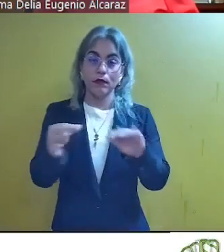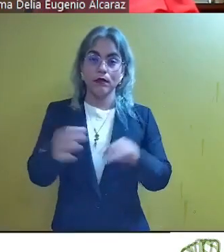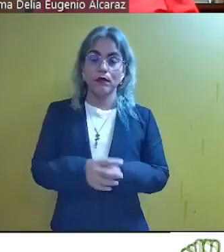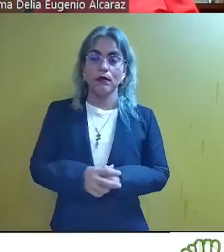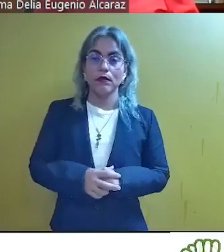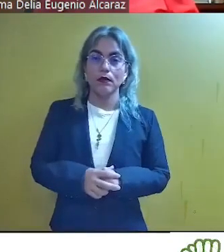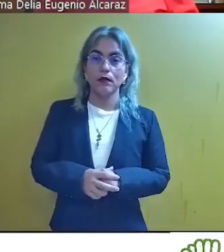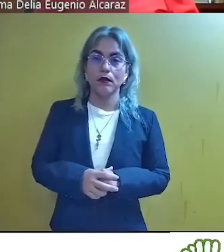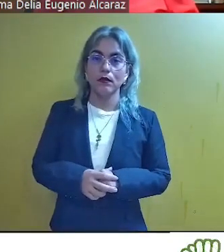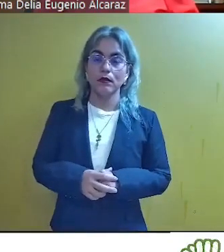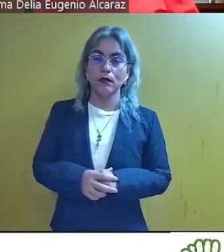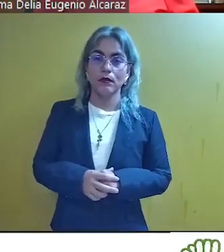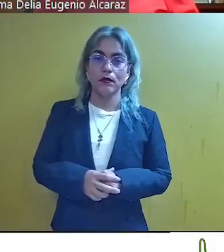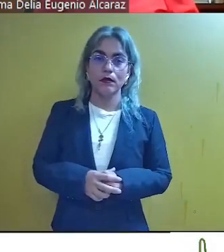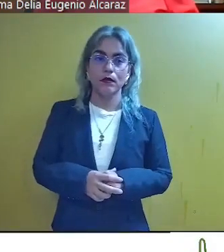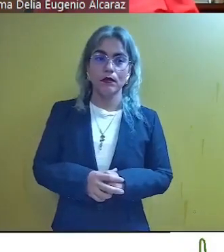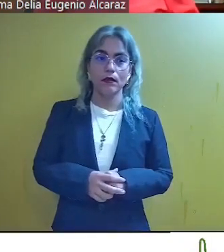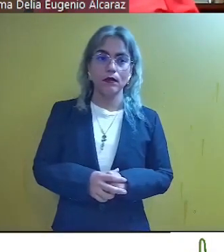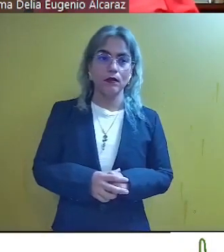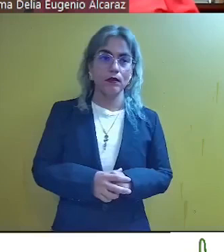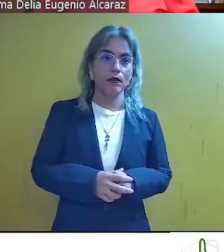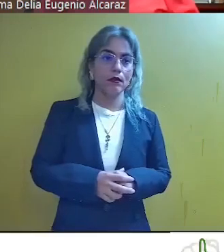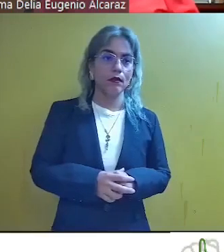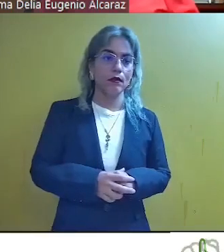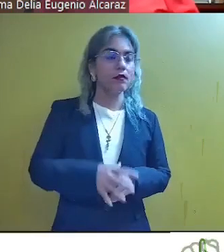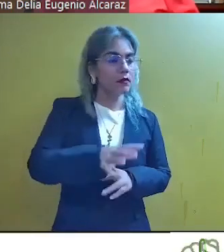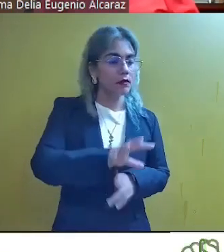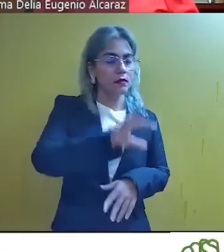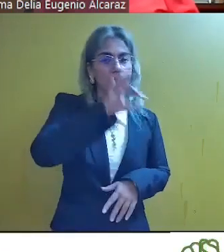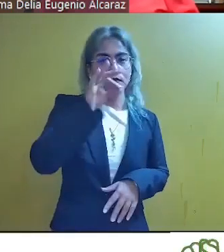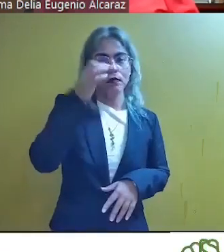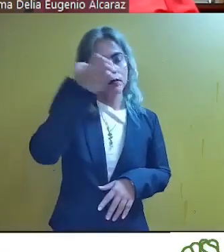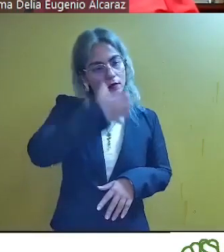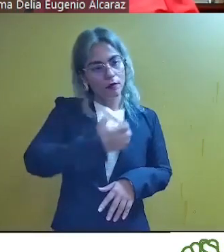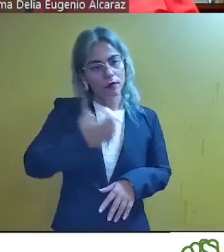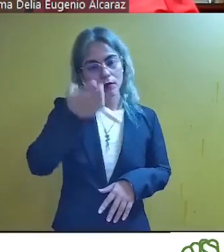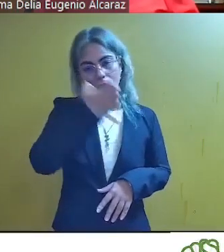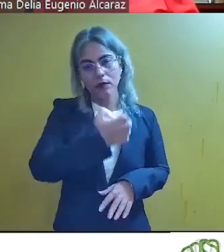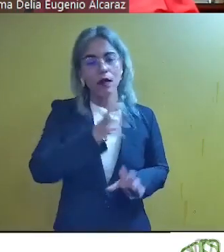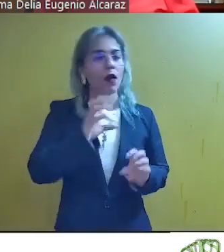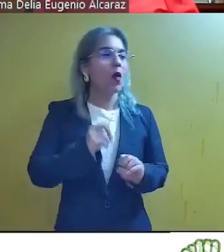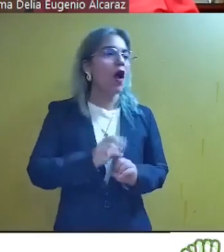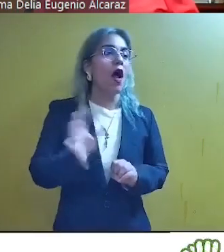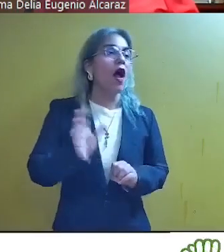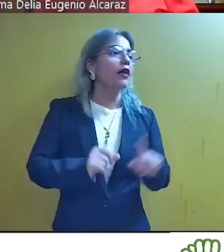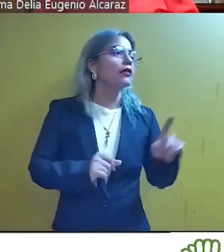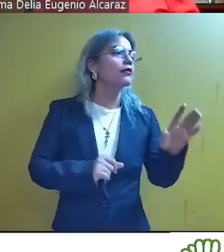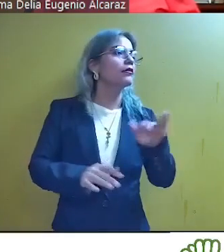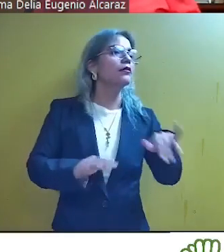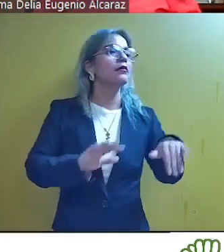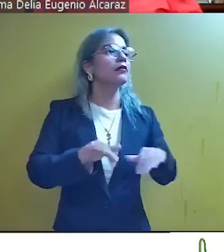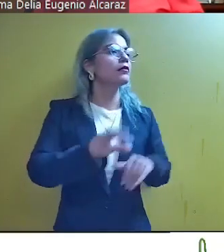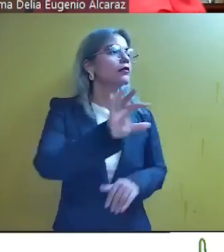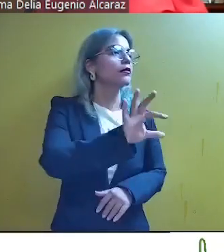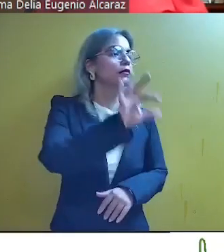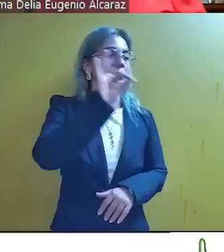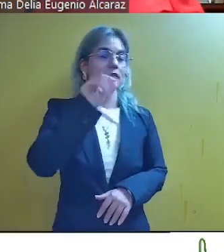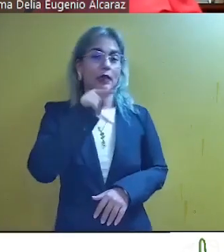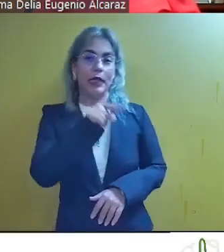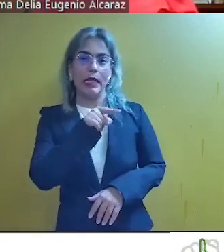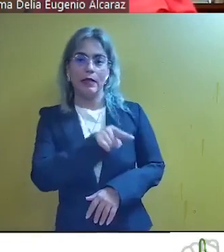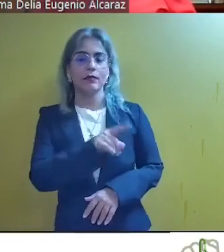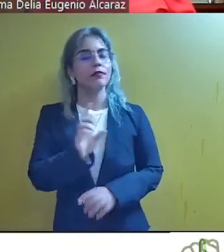no encaminan a considerar al mejor perfil o que exista alguna preferencia por aquellos perfiles derivados de la convocatoria de